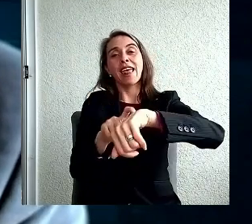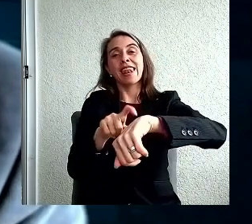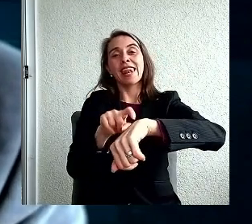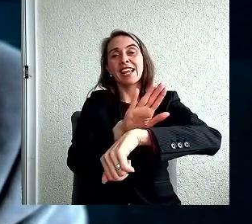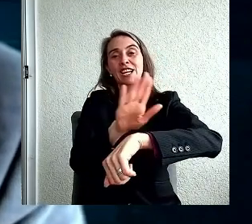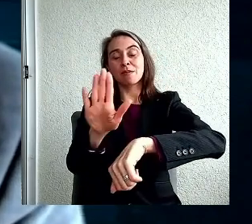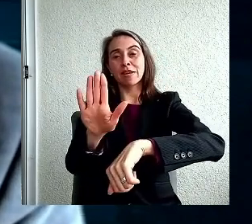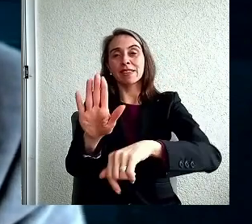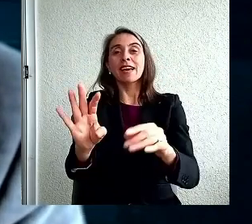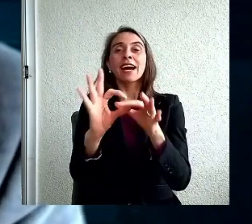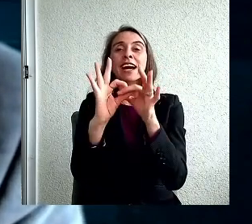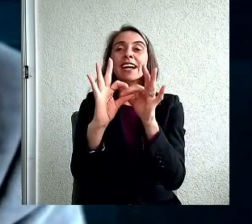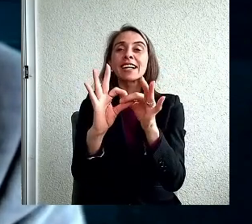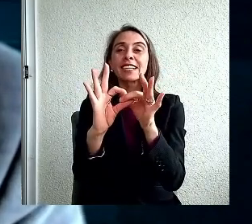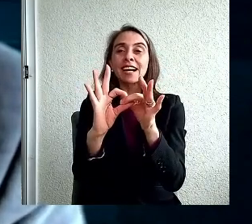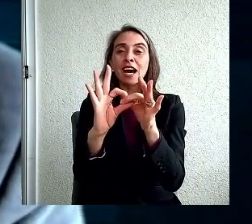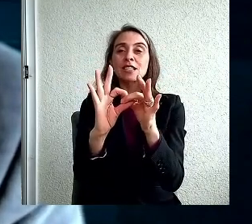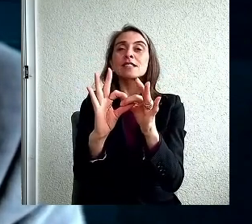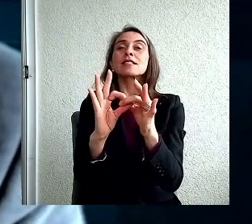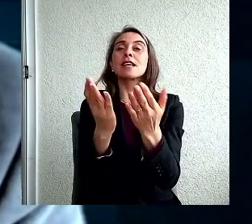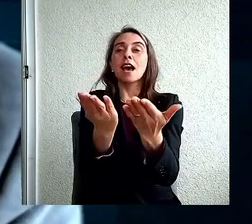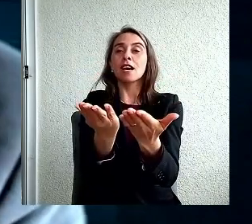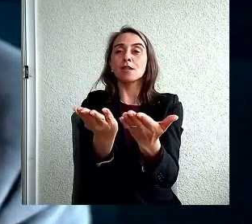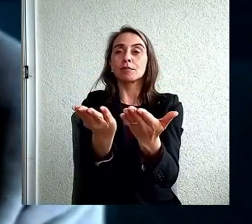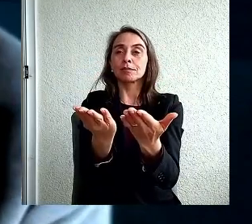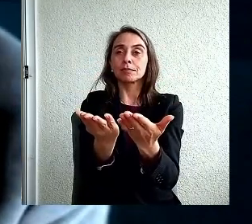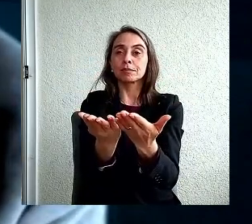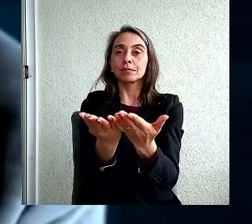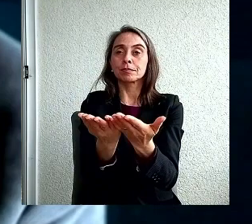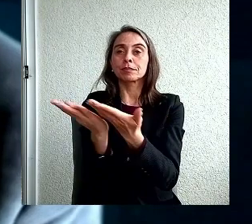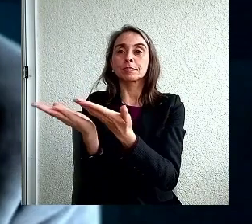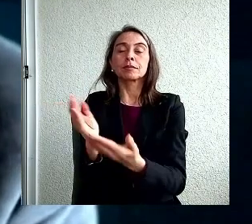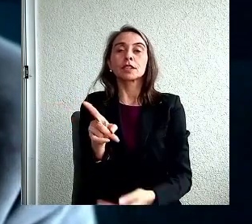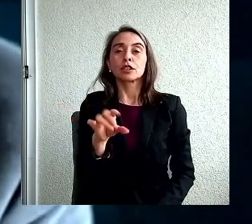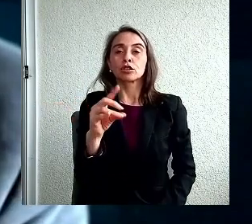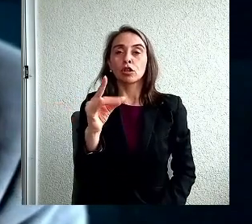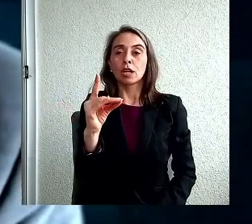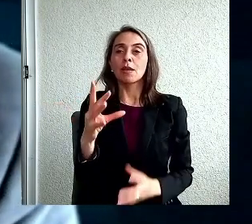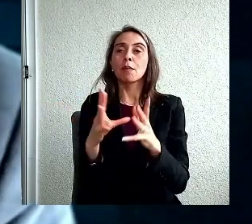dejarlos ahora con Soledad. Muchísimas gracias.